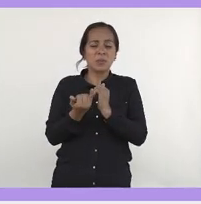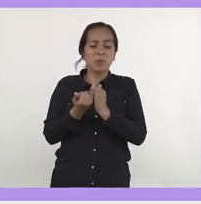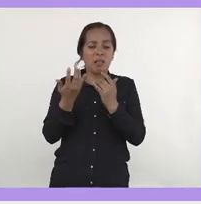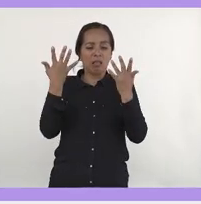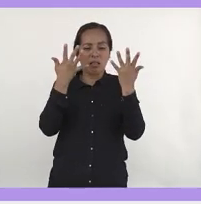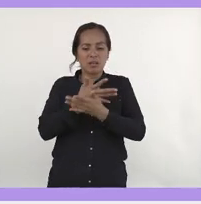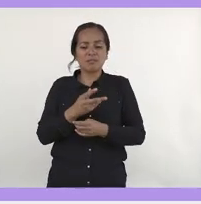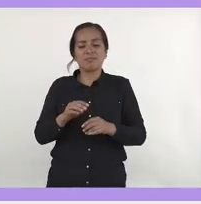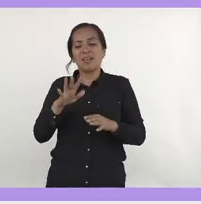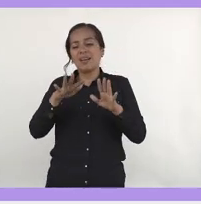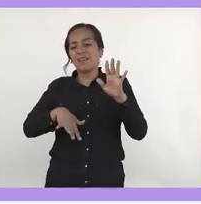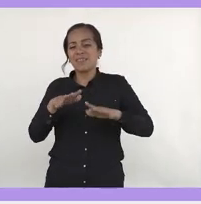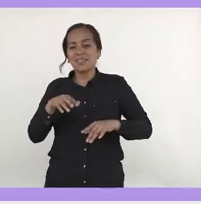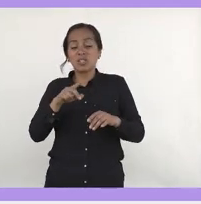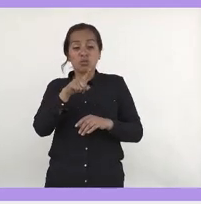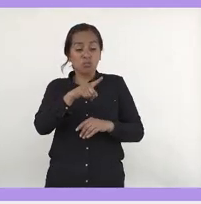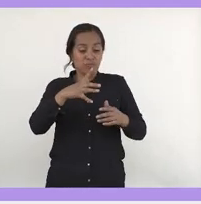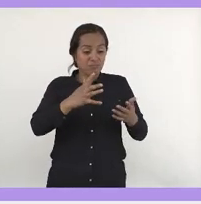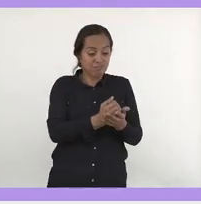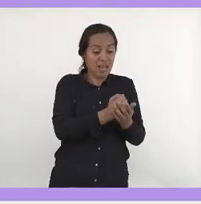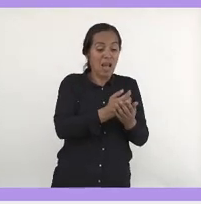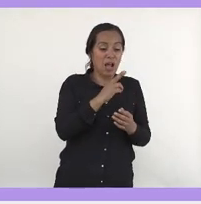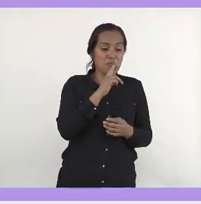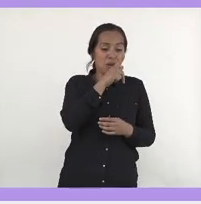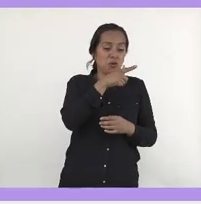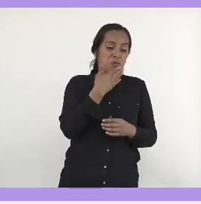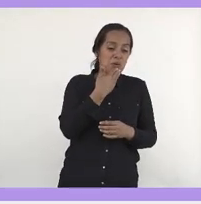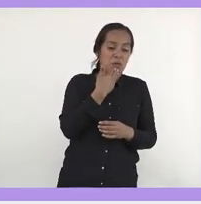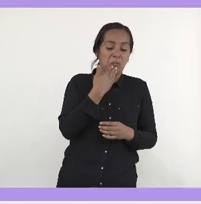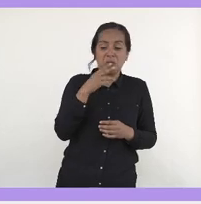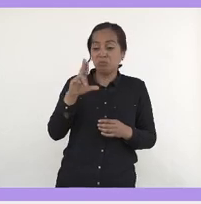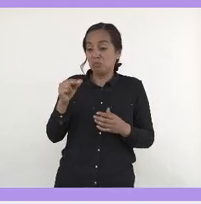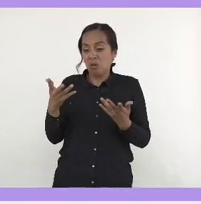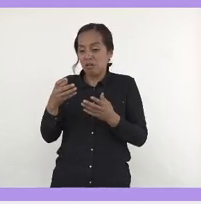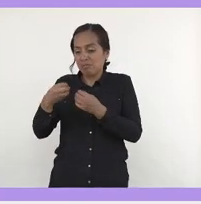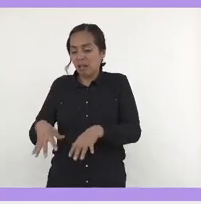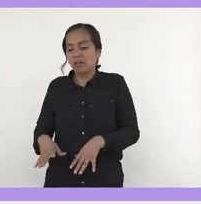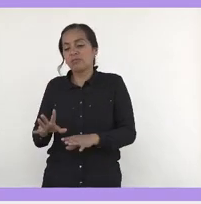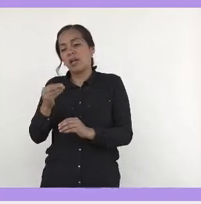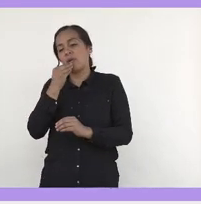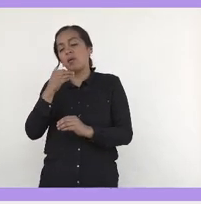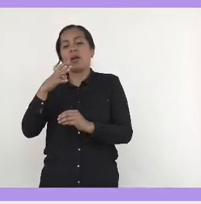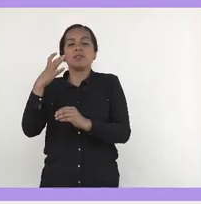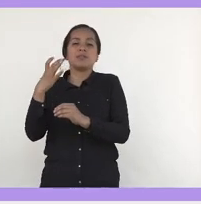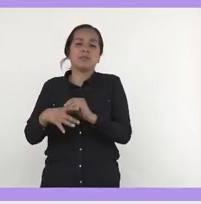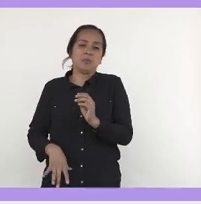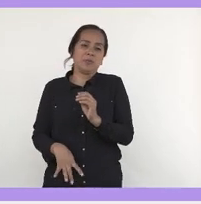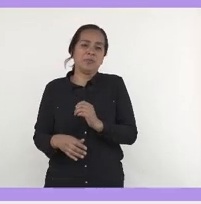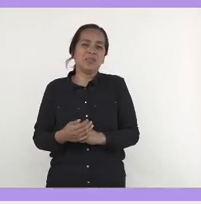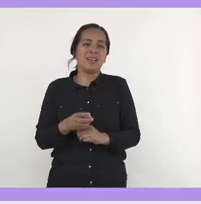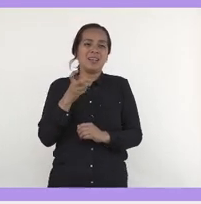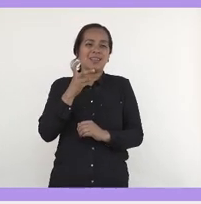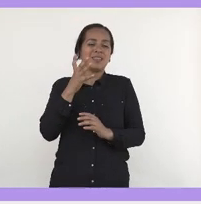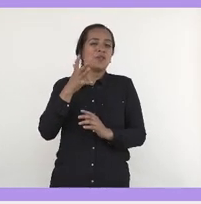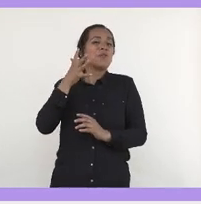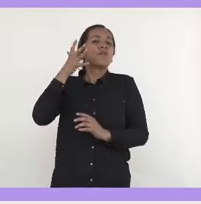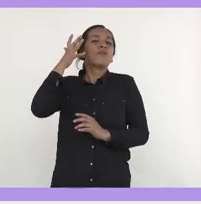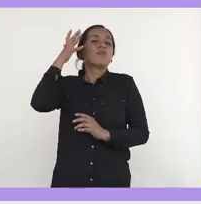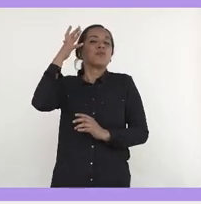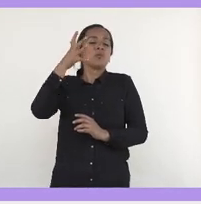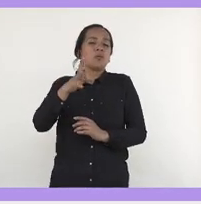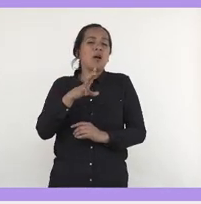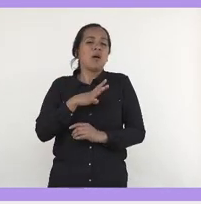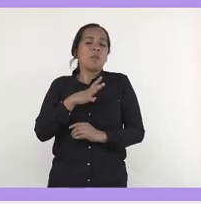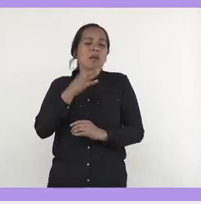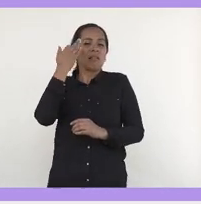suele ser muy fatalista lo logras eres el mejor no lo logras se se acaba y y al final en esta construcción de un futuro habrá momentos